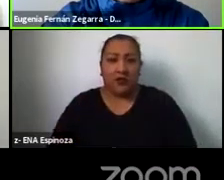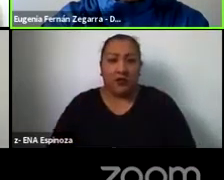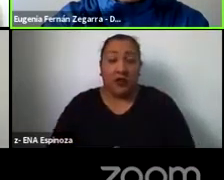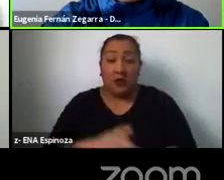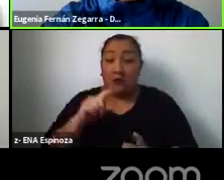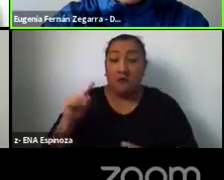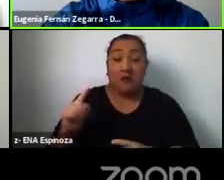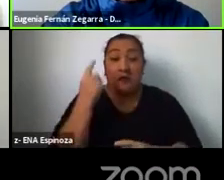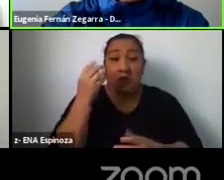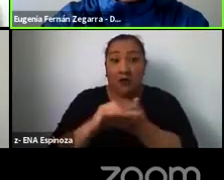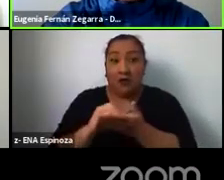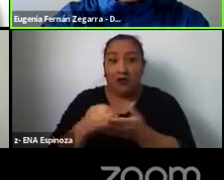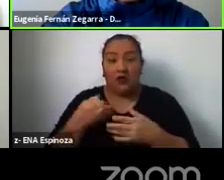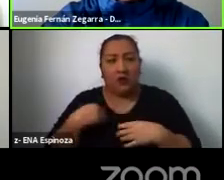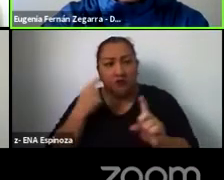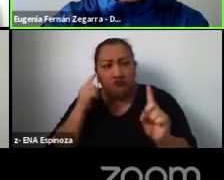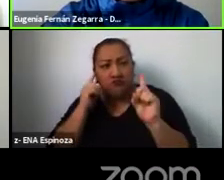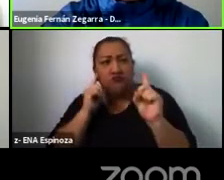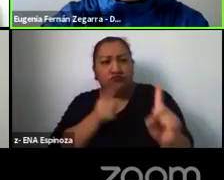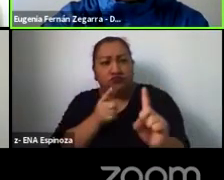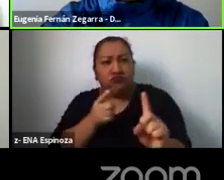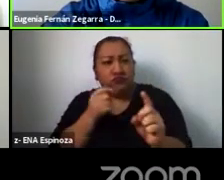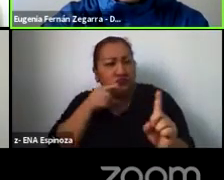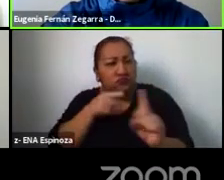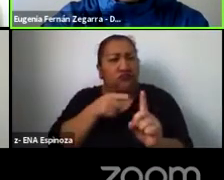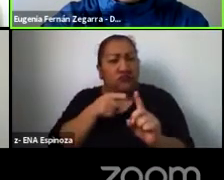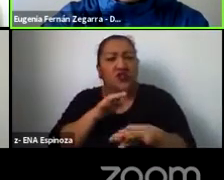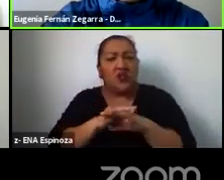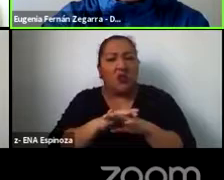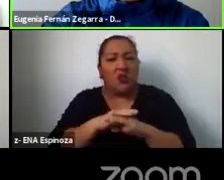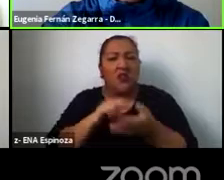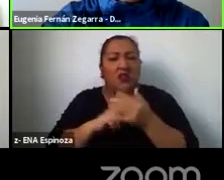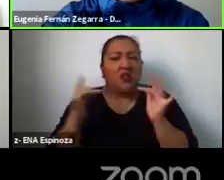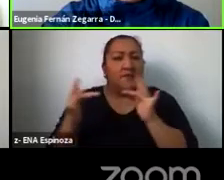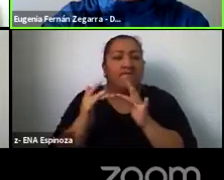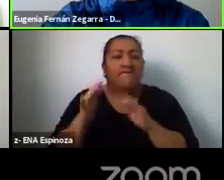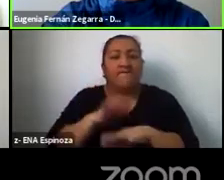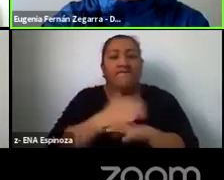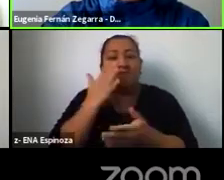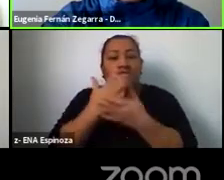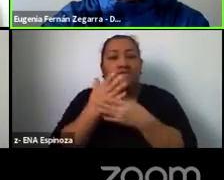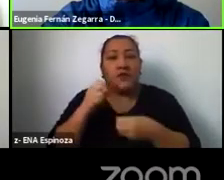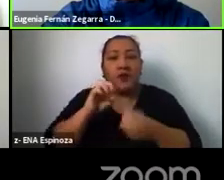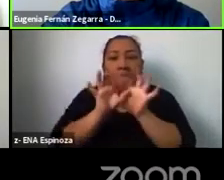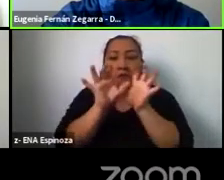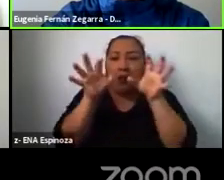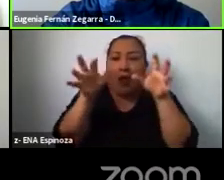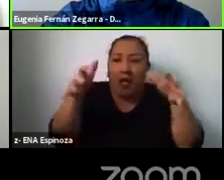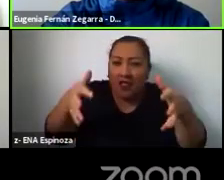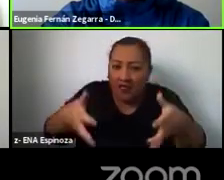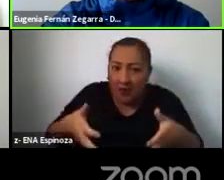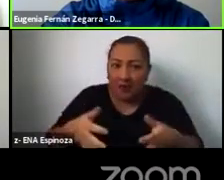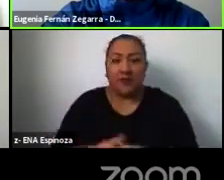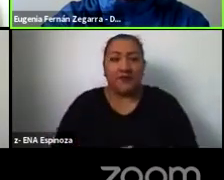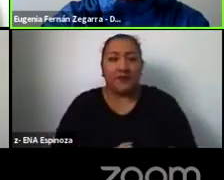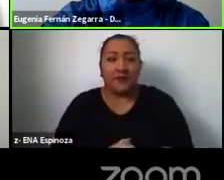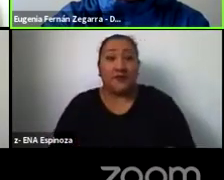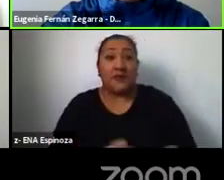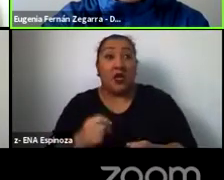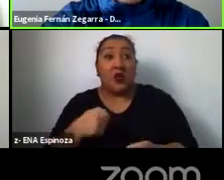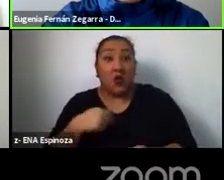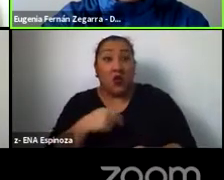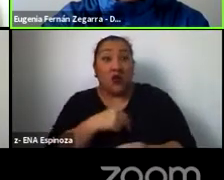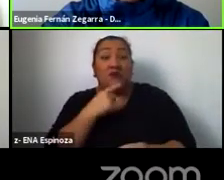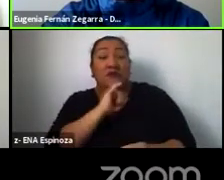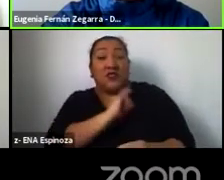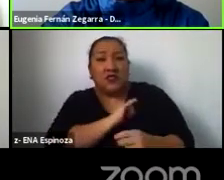vez, tenemos que hacer frente a una complicada problemática vinculada a una pandemia. A partir de ello, nuestra institución se ha